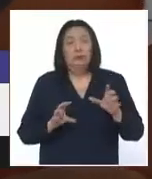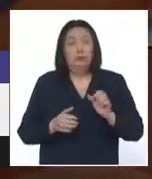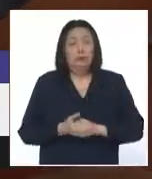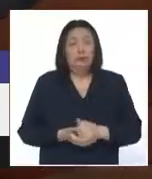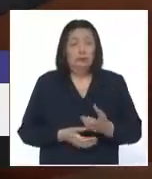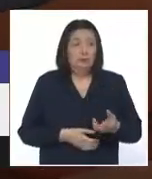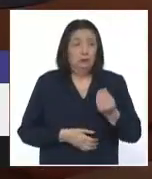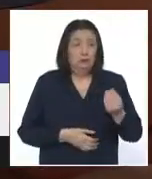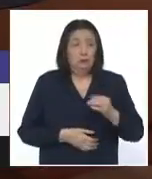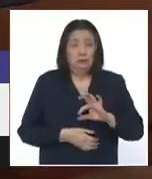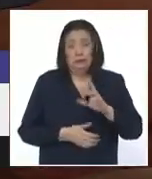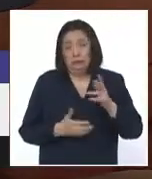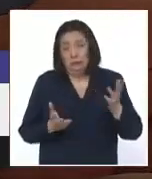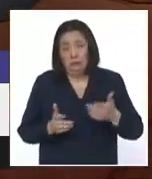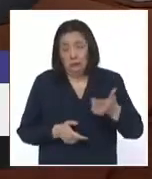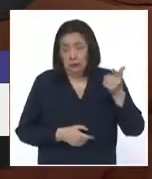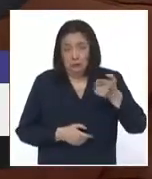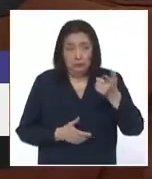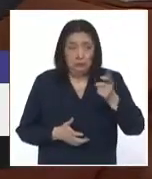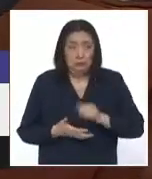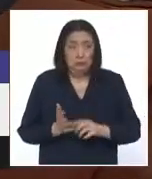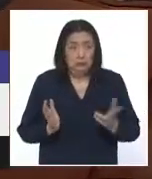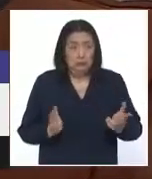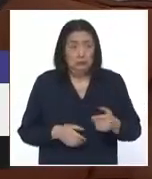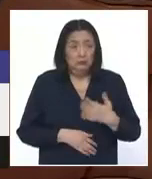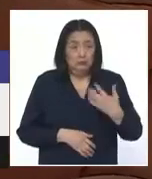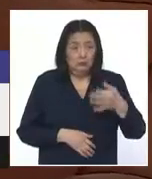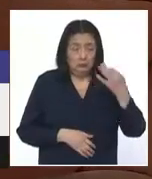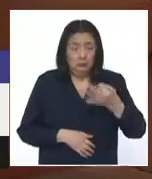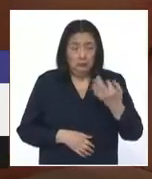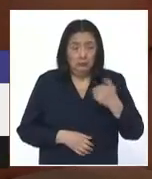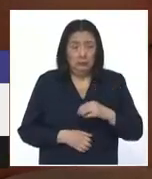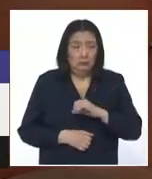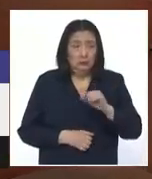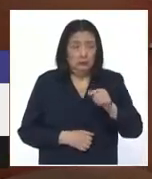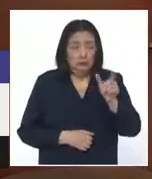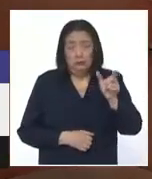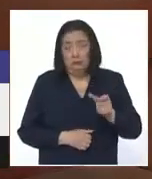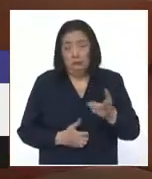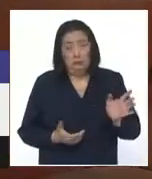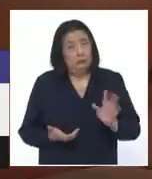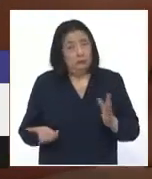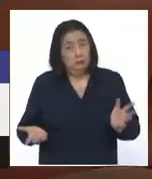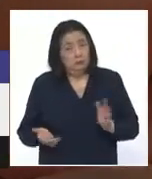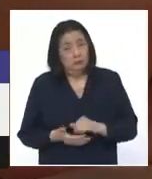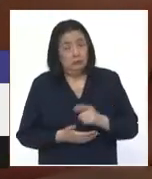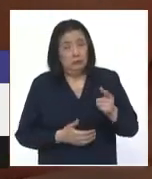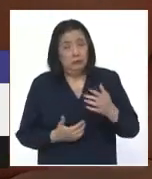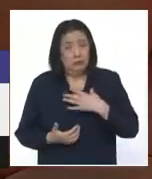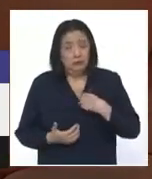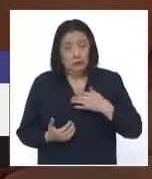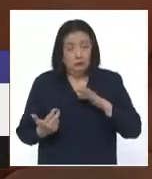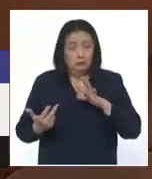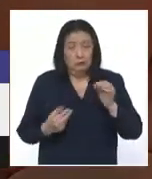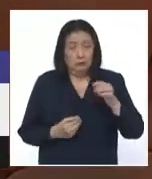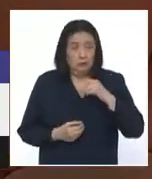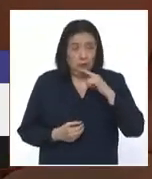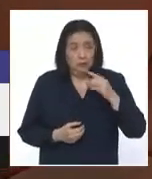porque los delincuentes están disparando, están atentando de verdad contra alguien que no merece esto. Tiene 80 años la